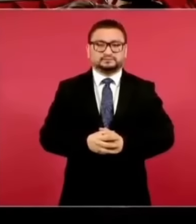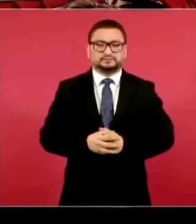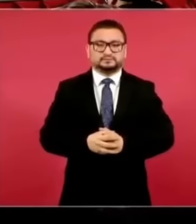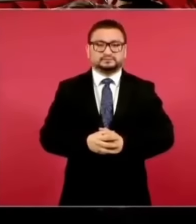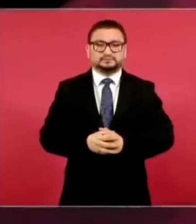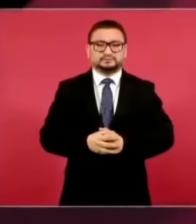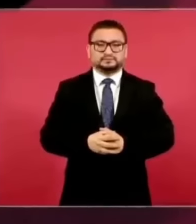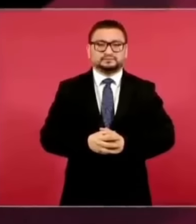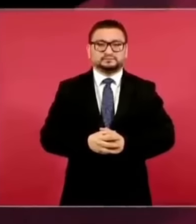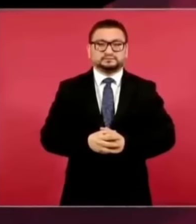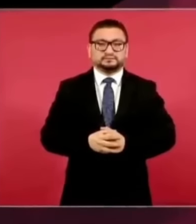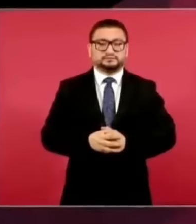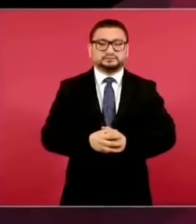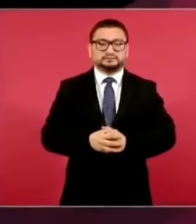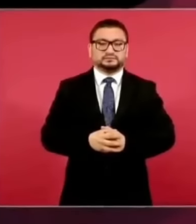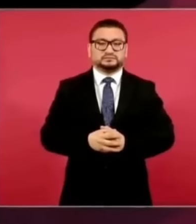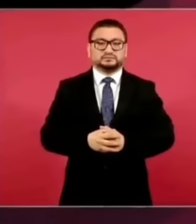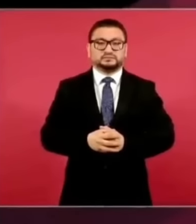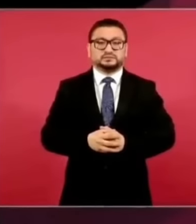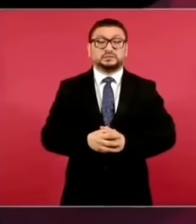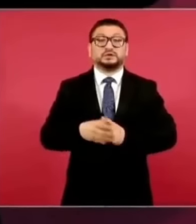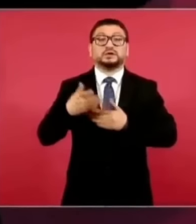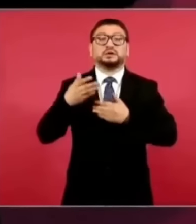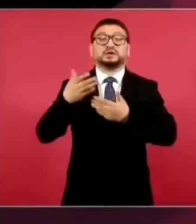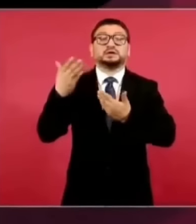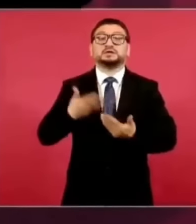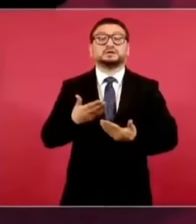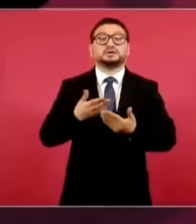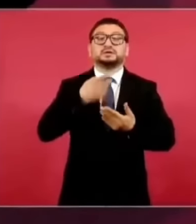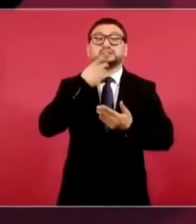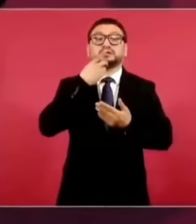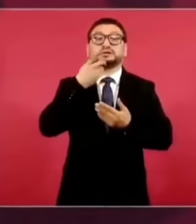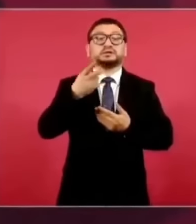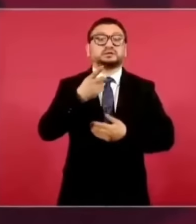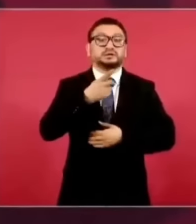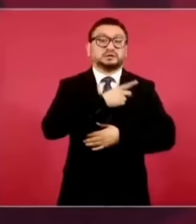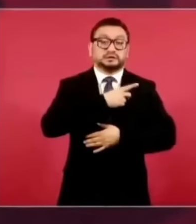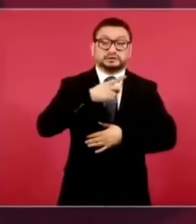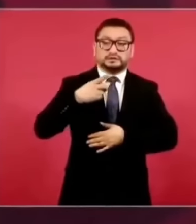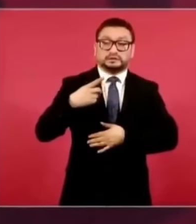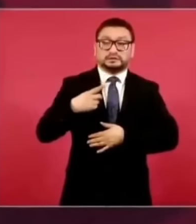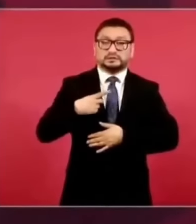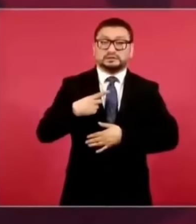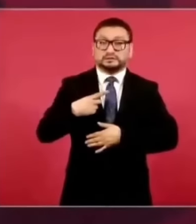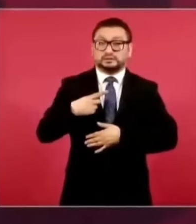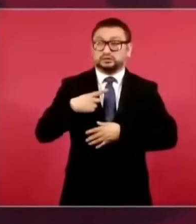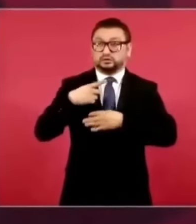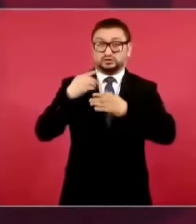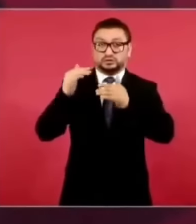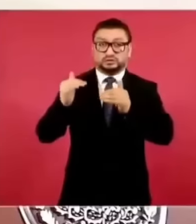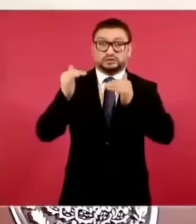y dice, todas las deudas de los ricos de Argentina